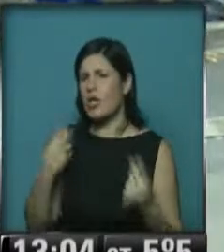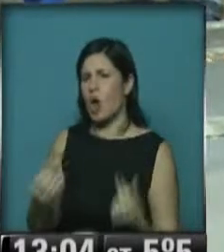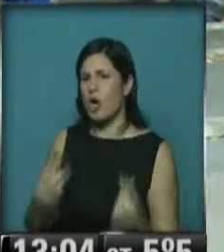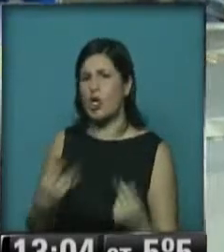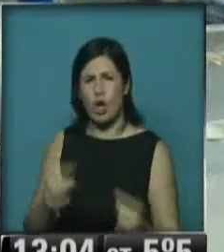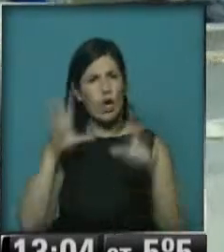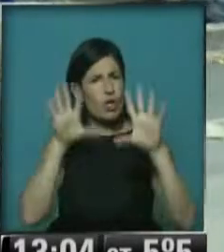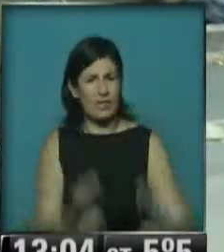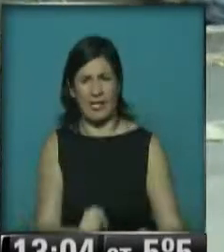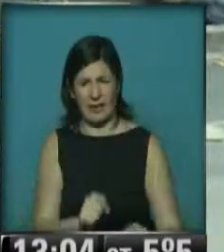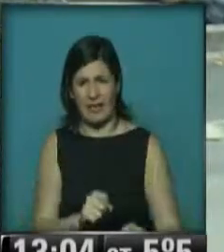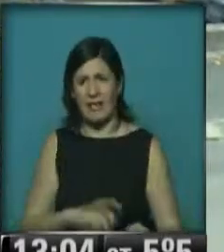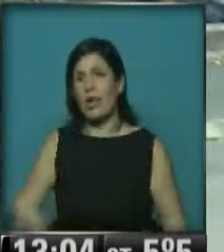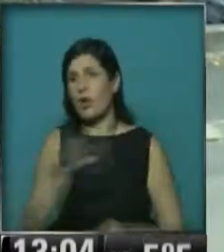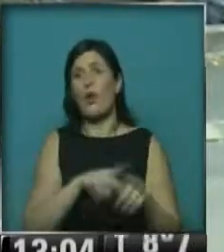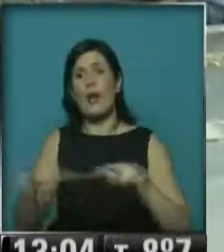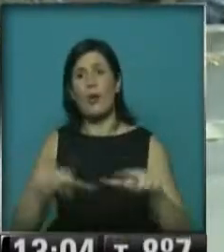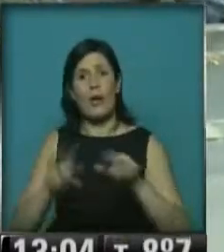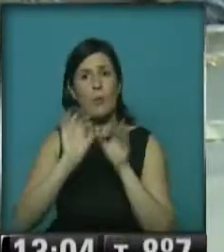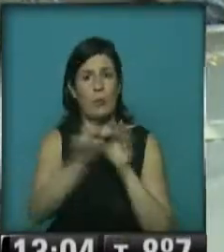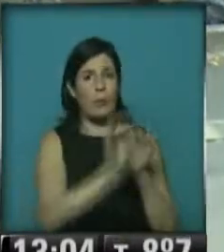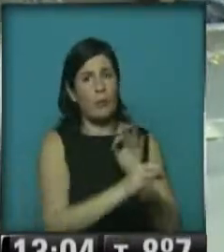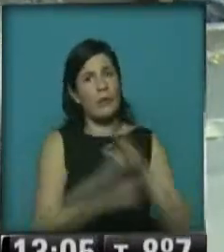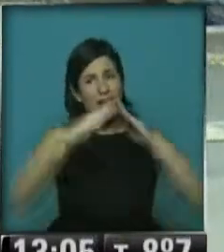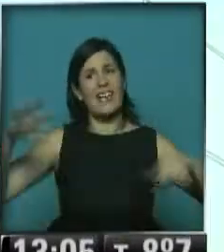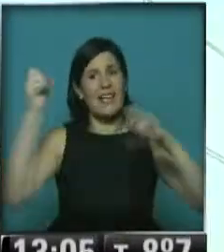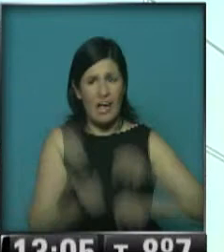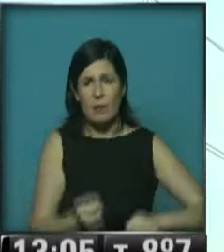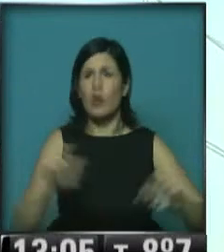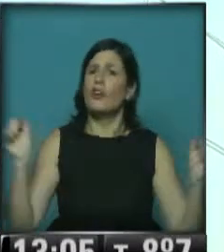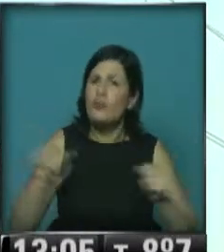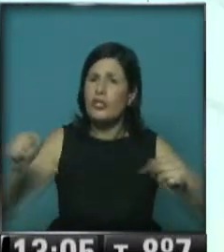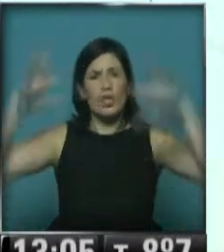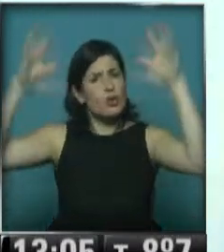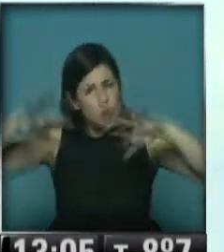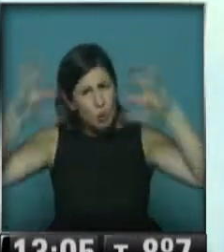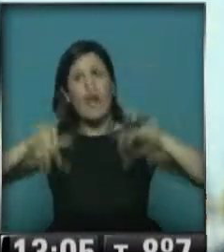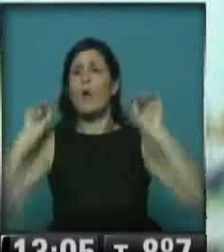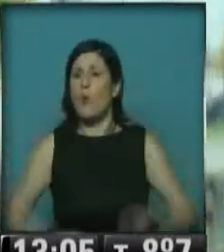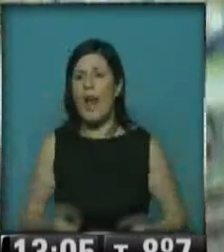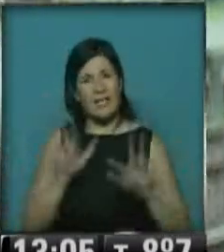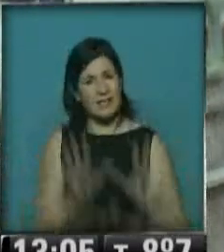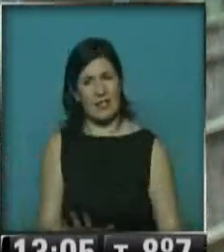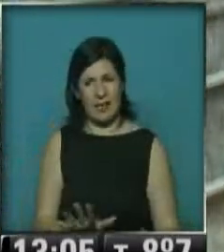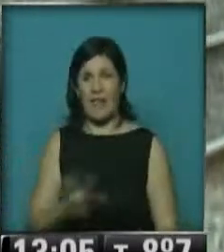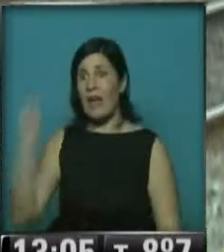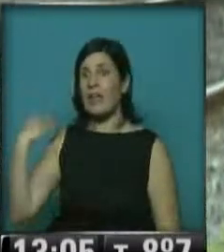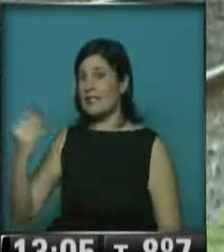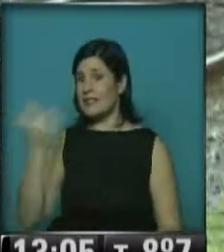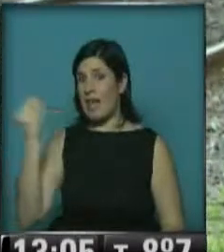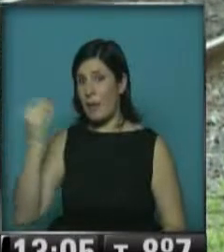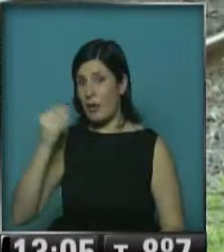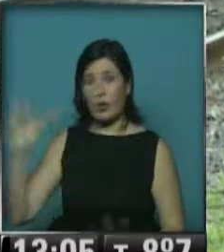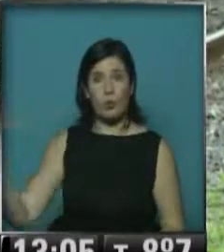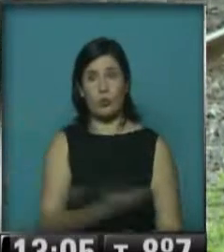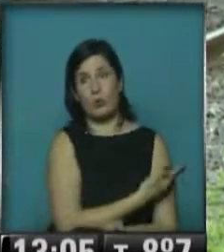acampando allí en las cercanías, a pesar del frío, de la lluvia, del temporal. Recordemos que hasta el día sábado del desalojo había